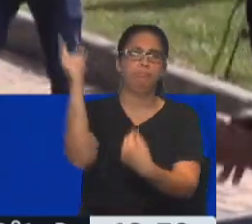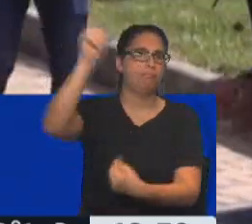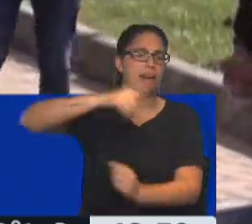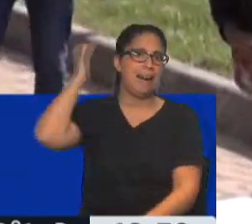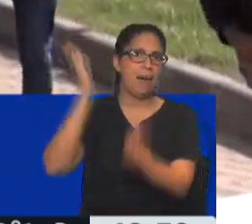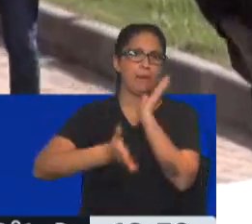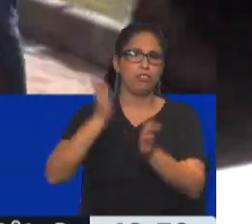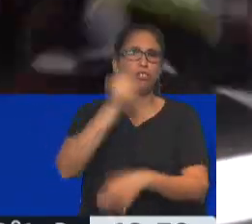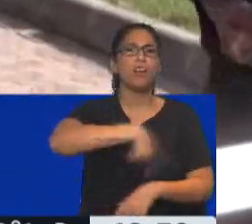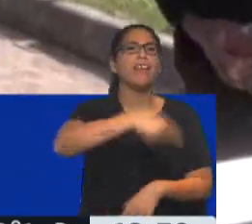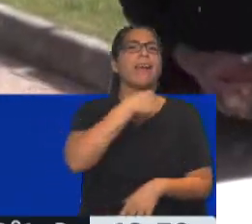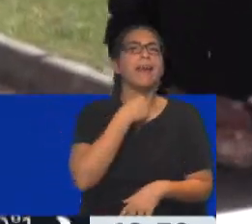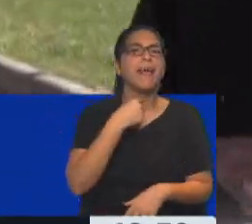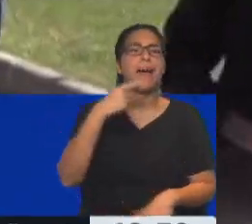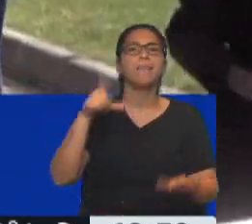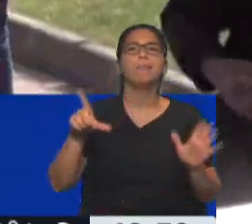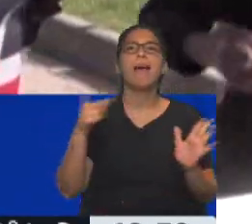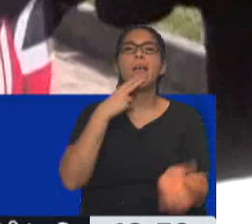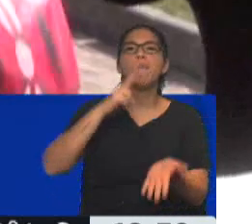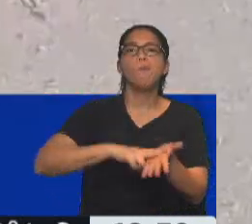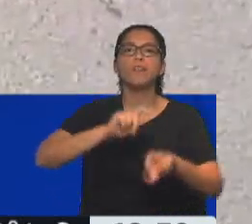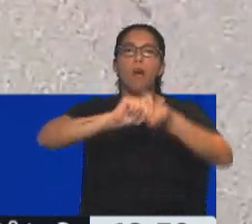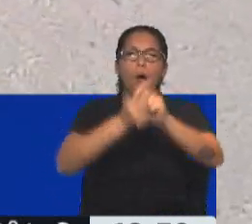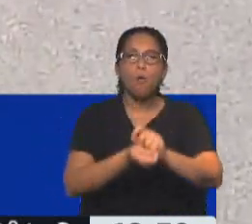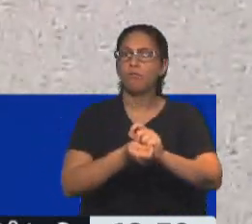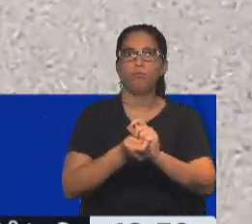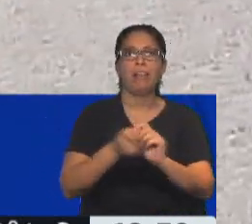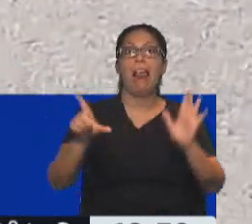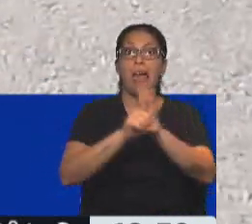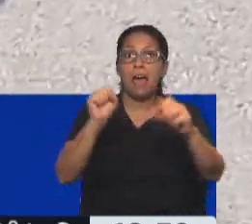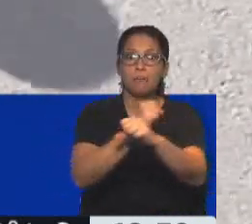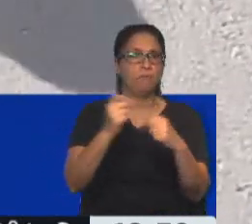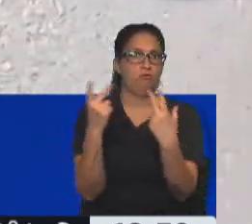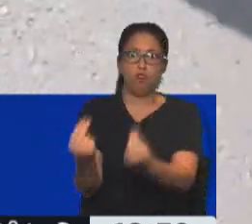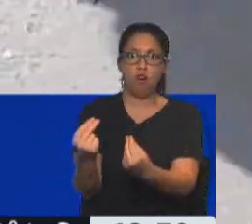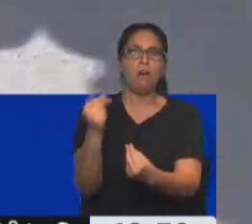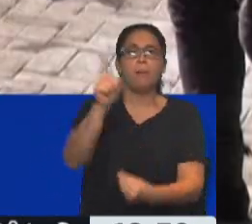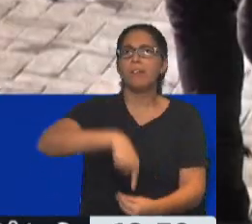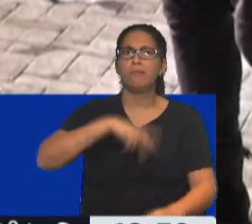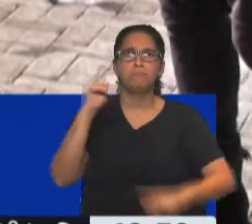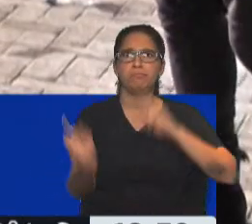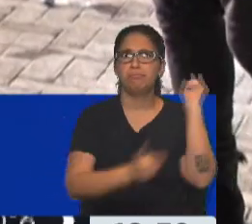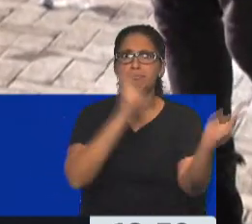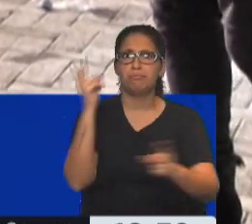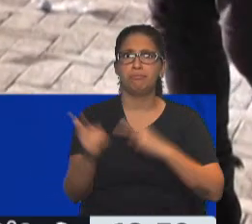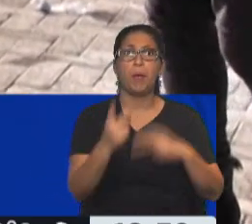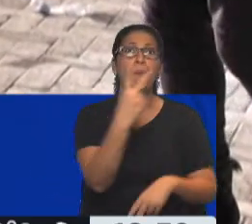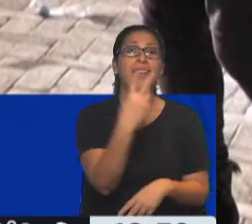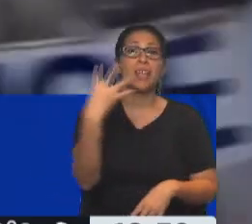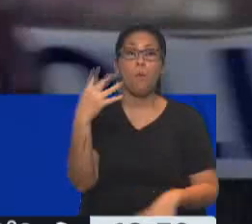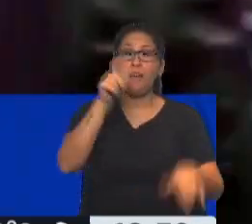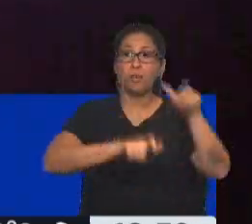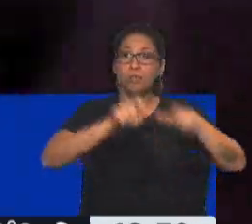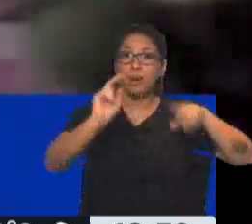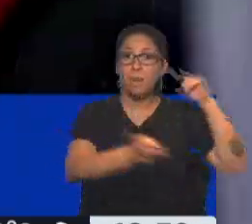para evitar la aprobación de un paquete de ajuste fiscal. El resultado fue sangriento. Al menos 2 decenas de muertos y varios